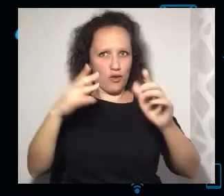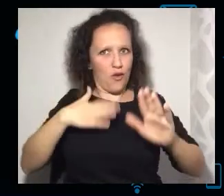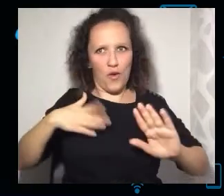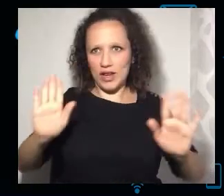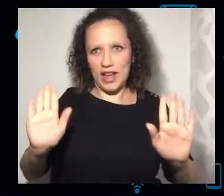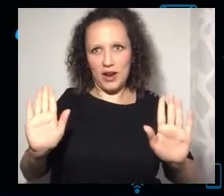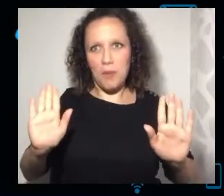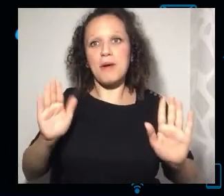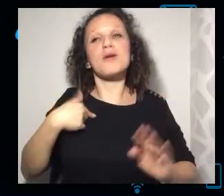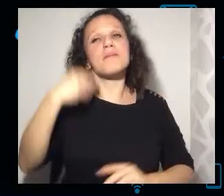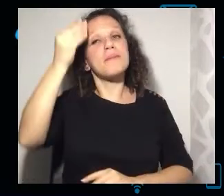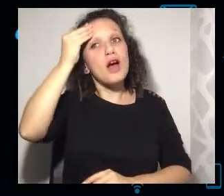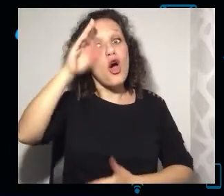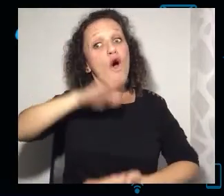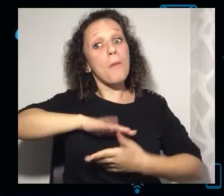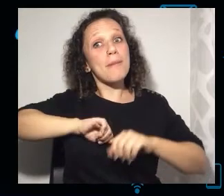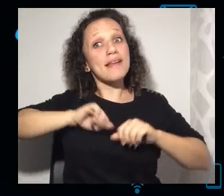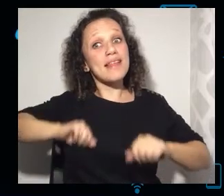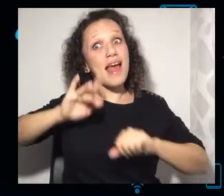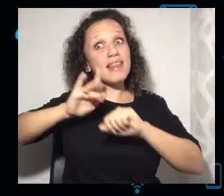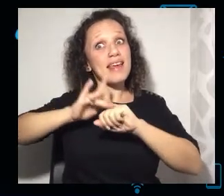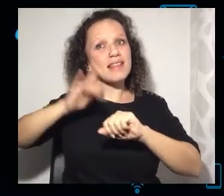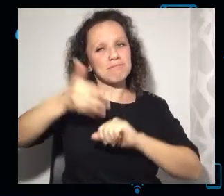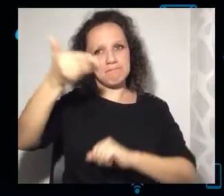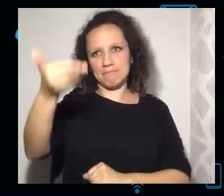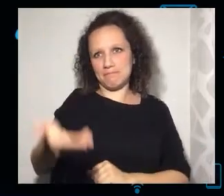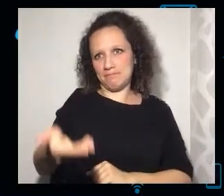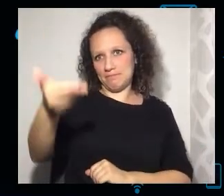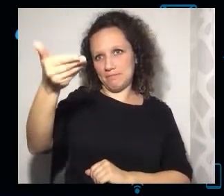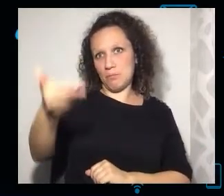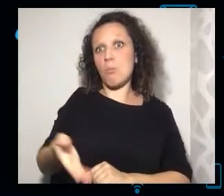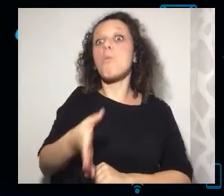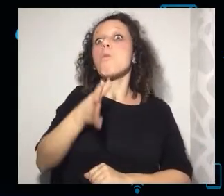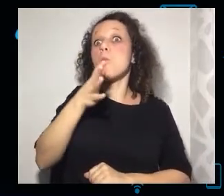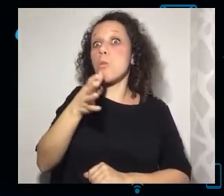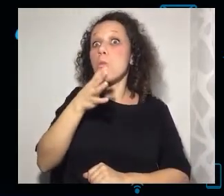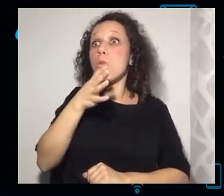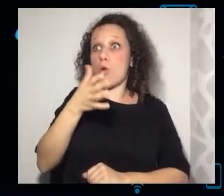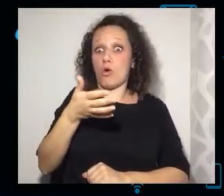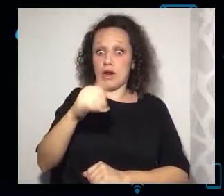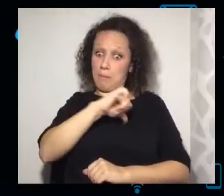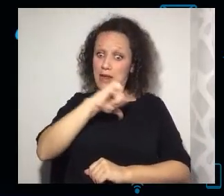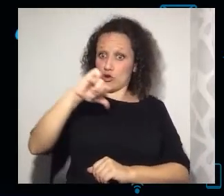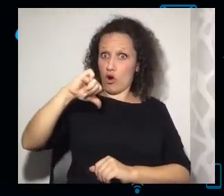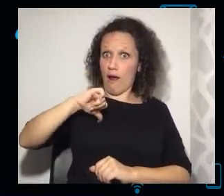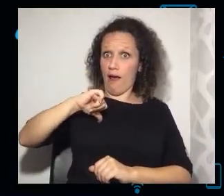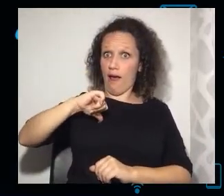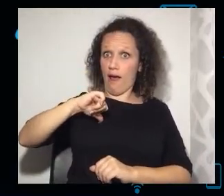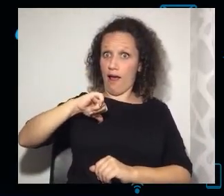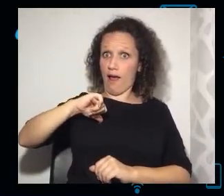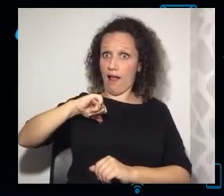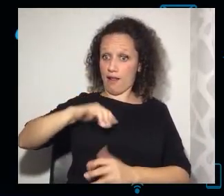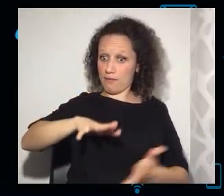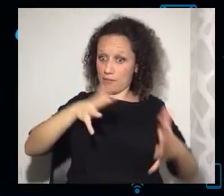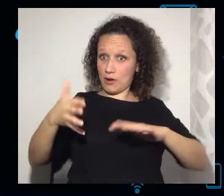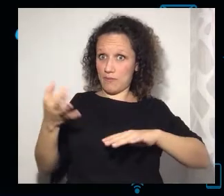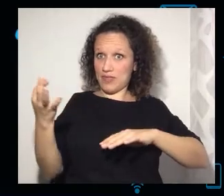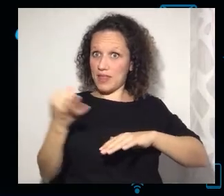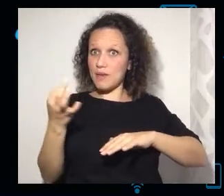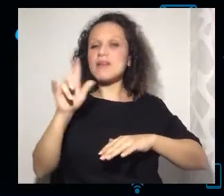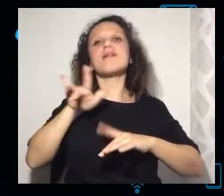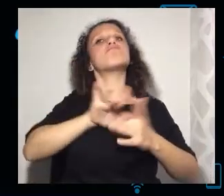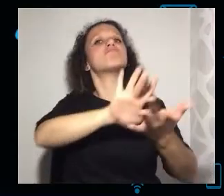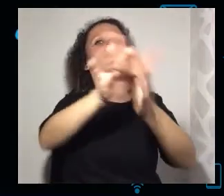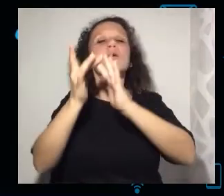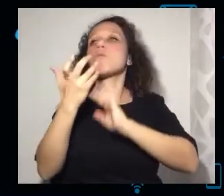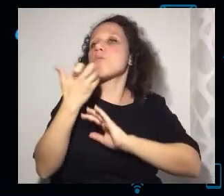precisamente porque vamos a tener que ponerla en práctica en una dimensión personal una dimensión de interrelación con otros cuando haga